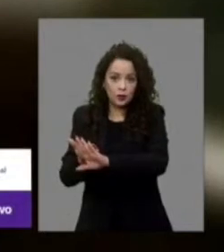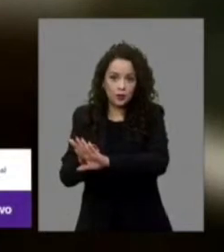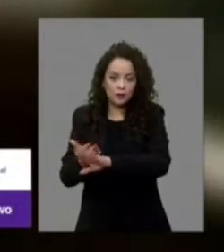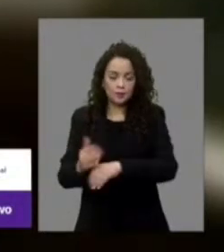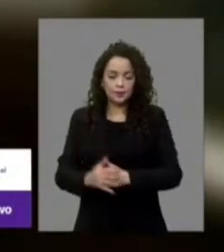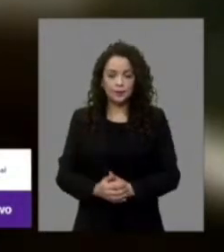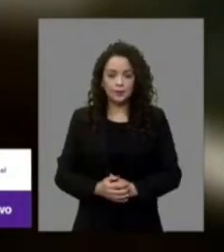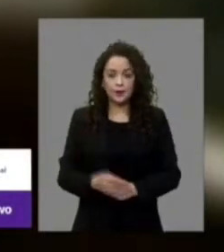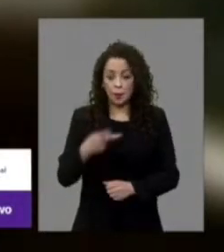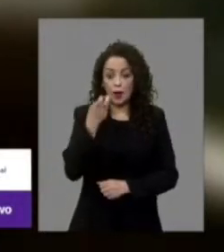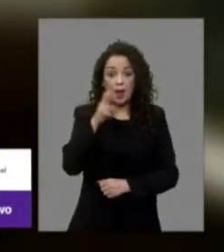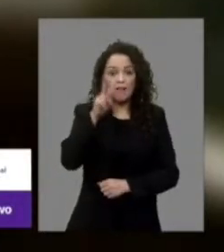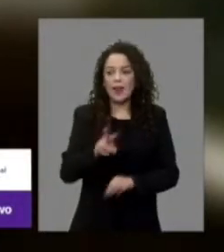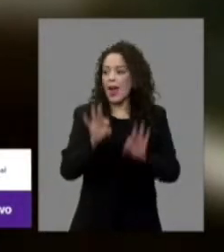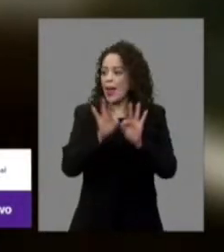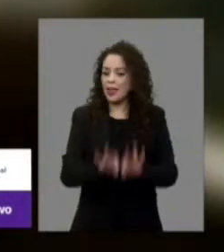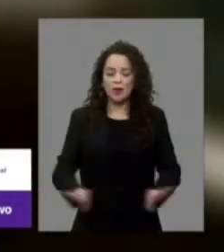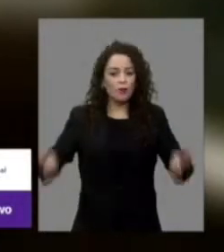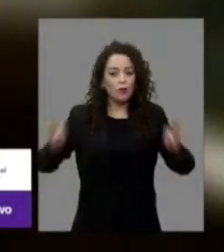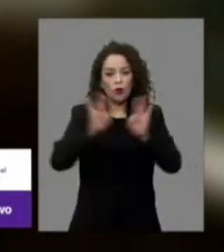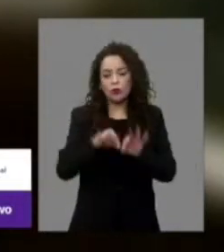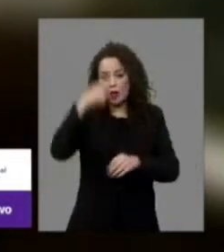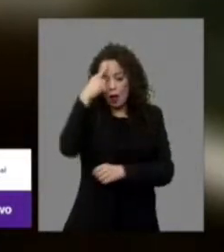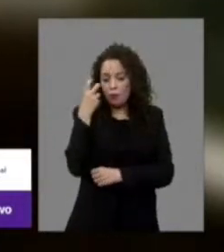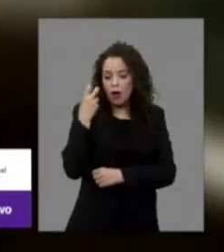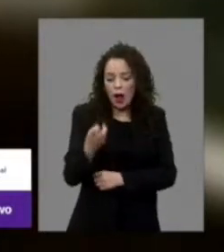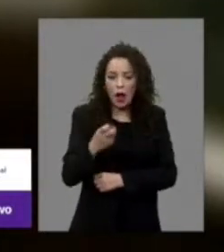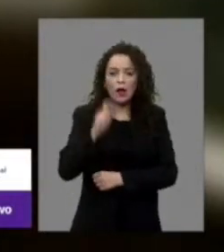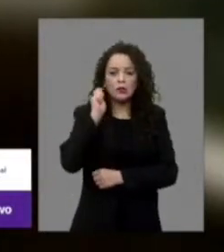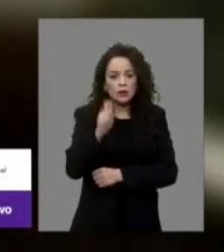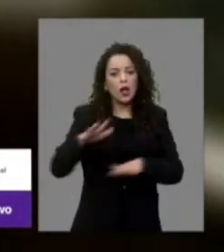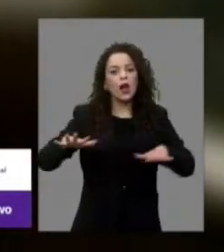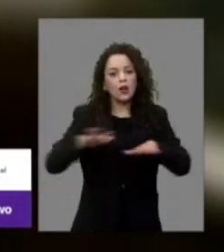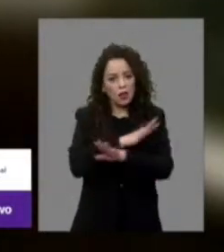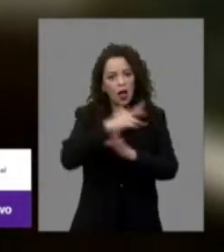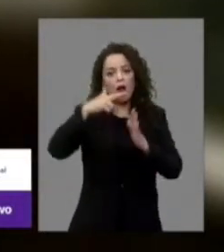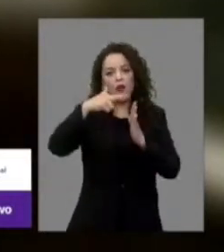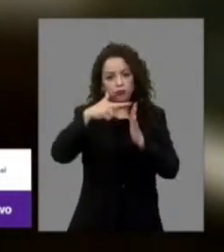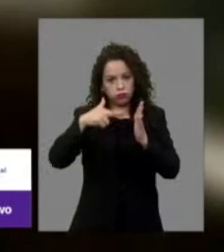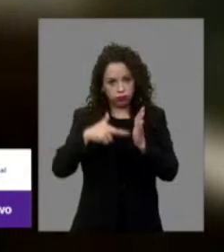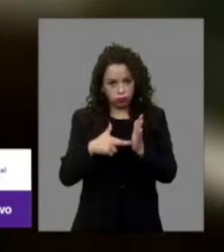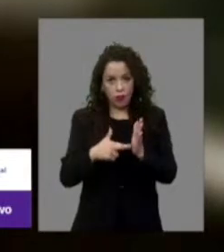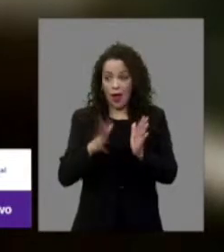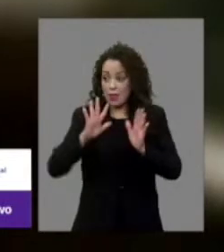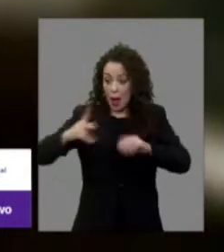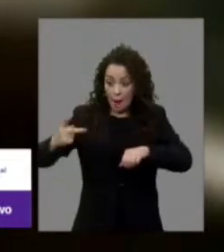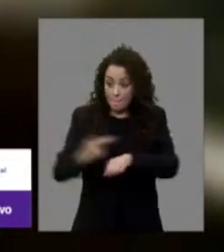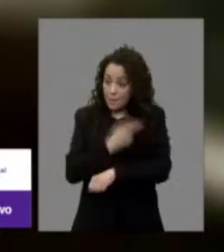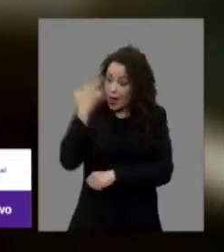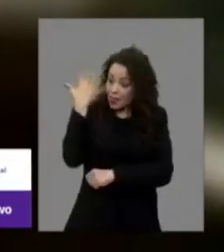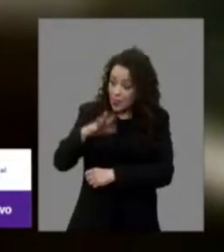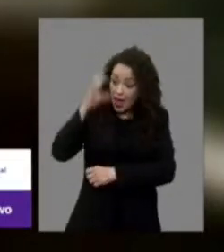principio y de esta reforma que, pues todavía a 10 años viene